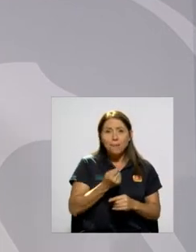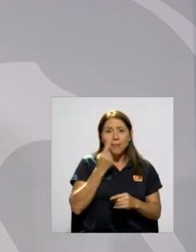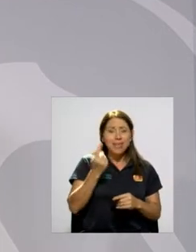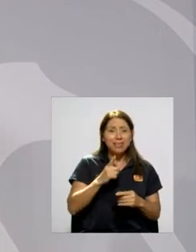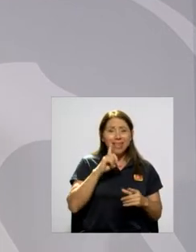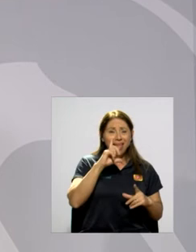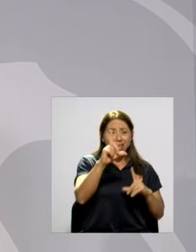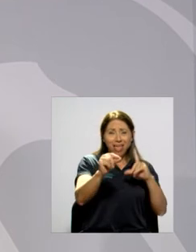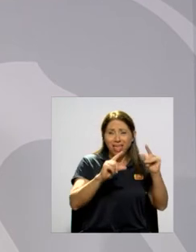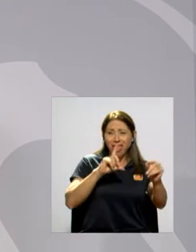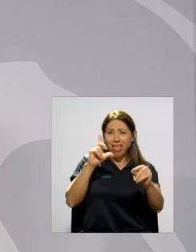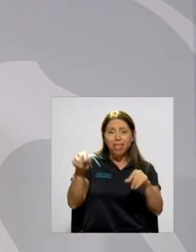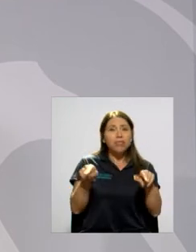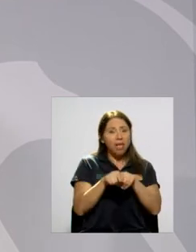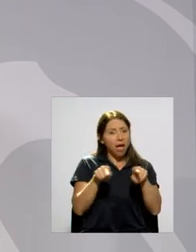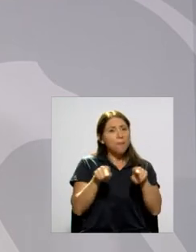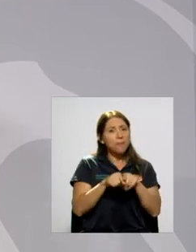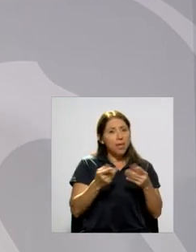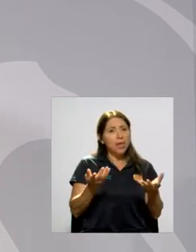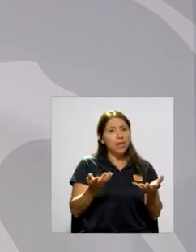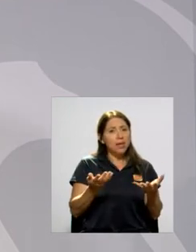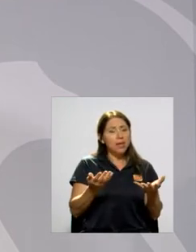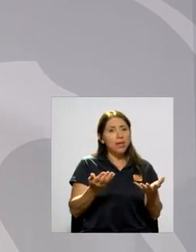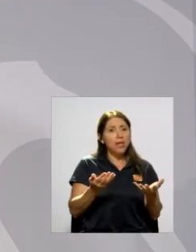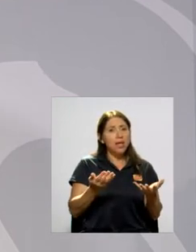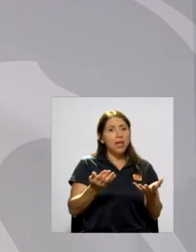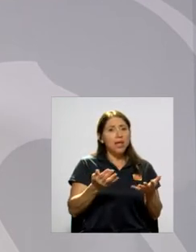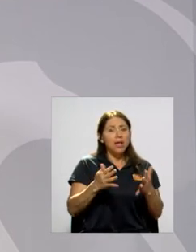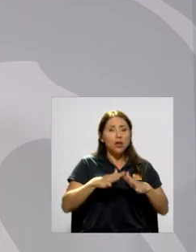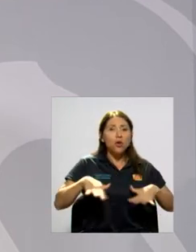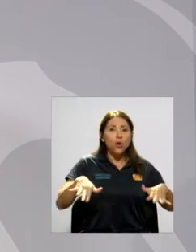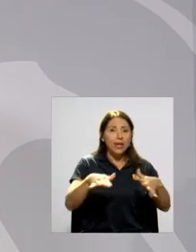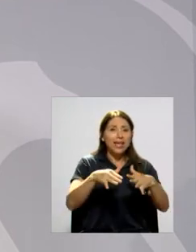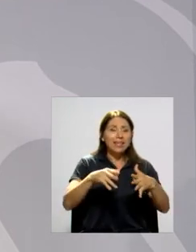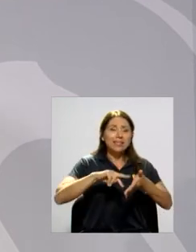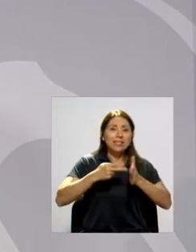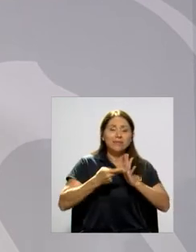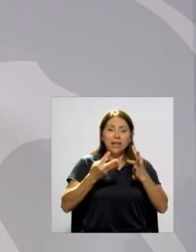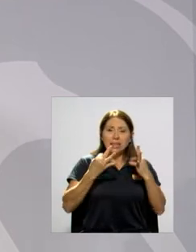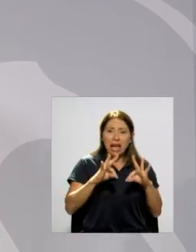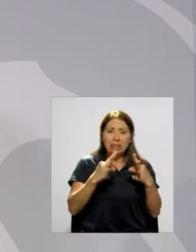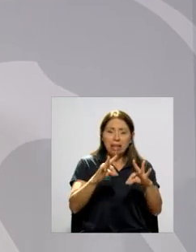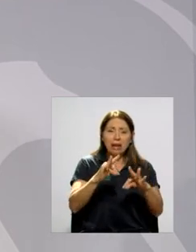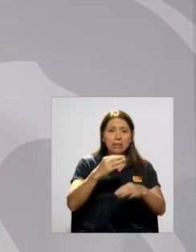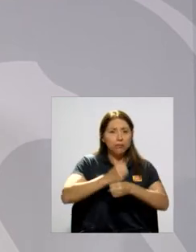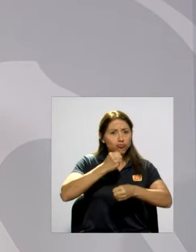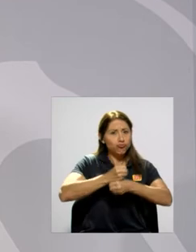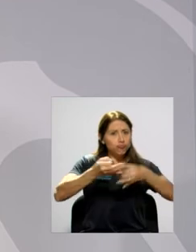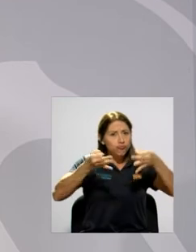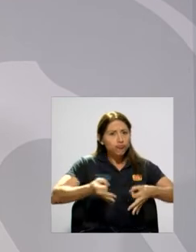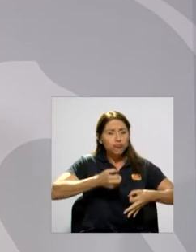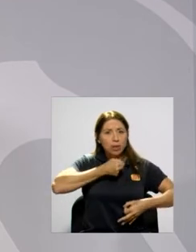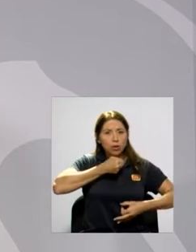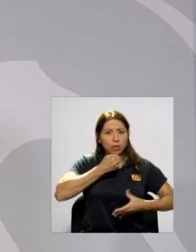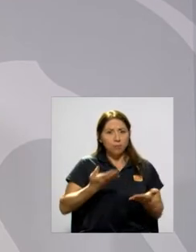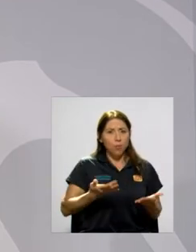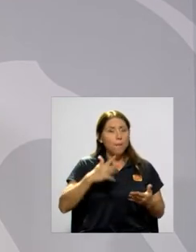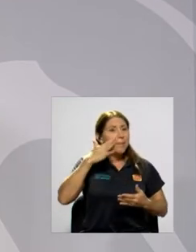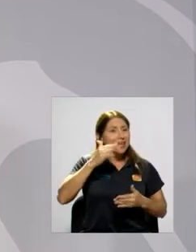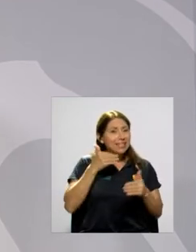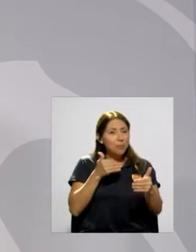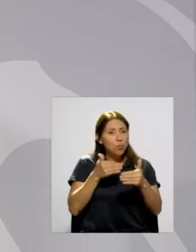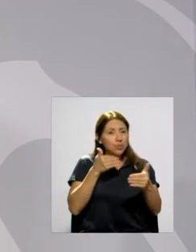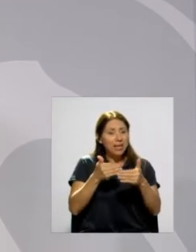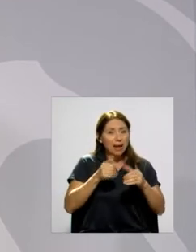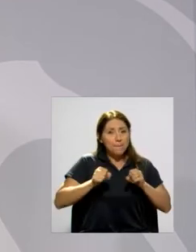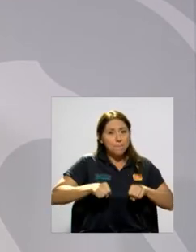por supuesto también desde lo que en este caso es tratar de hacer buen periodismo. Parece que tenemos muy cerca las posibilidades de que